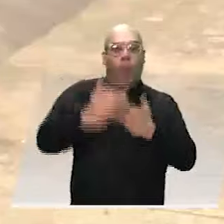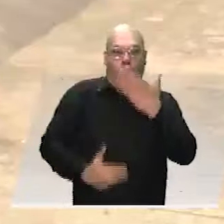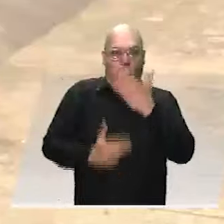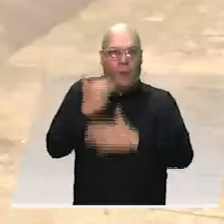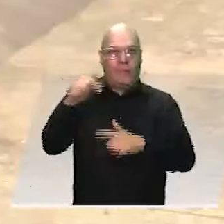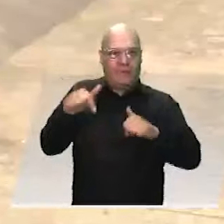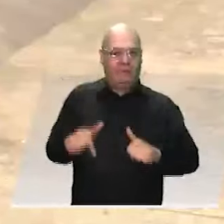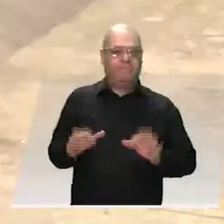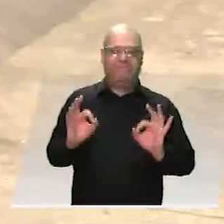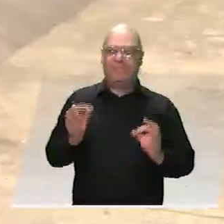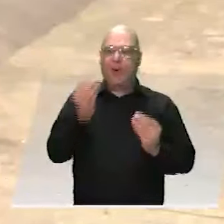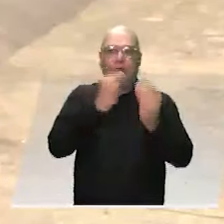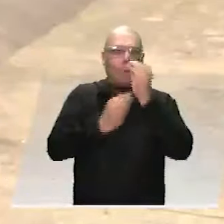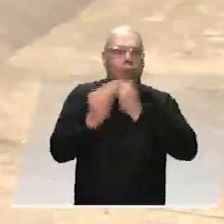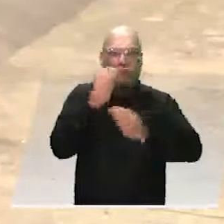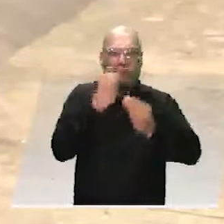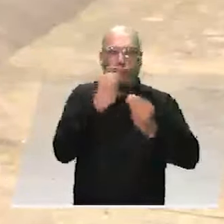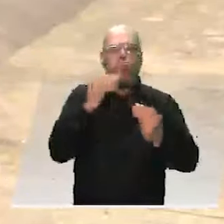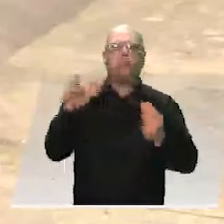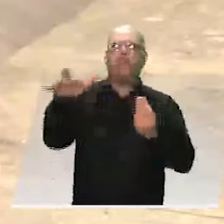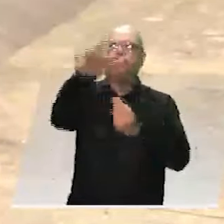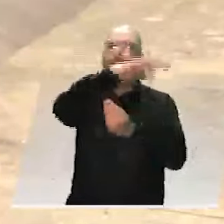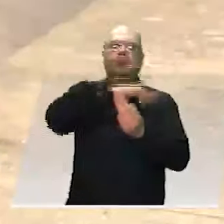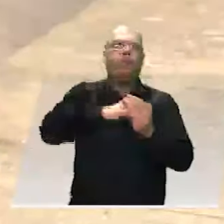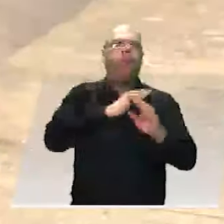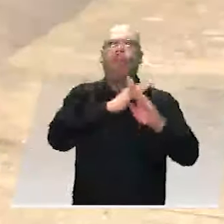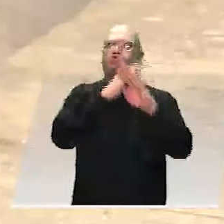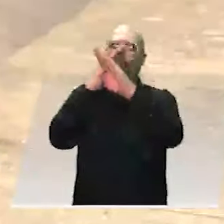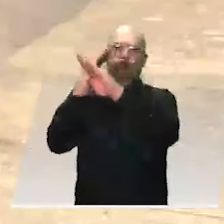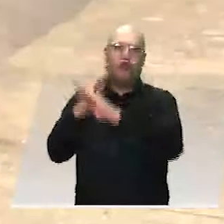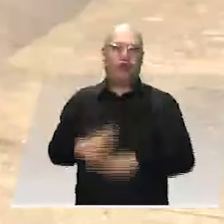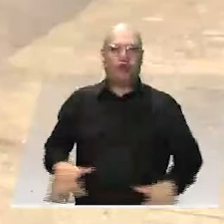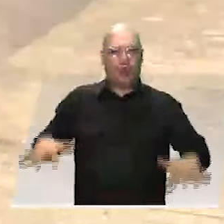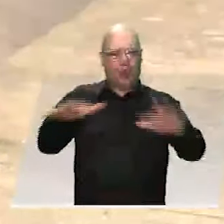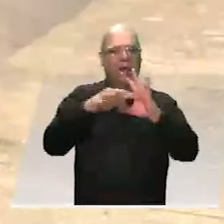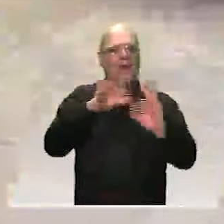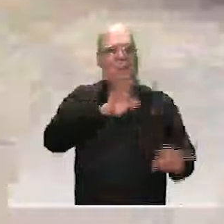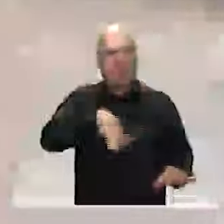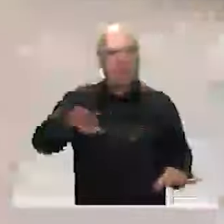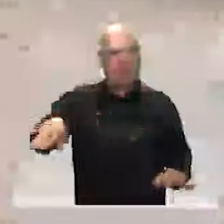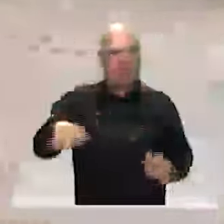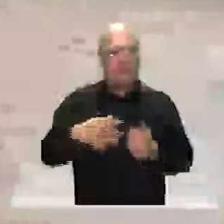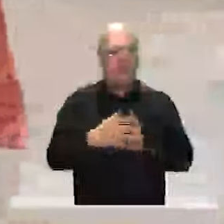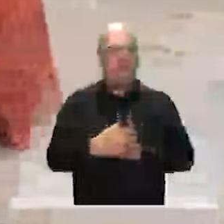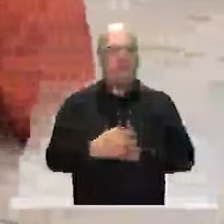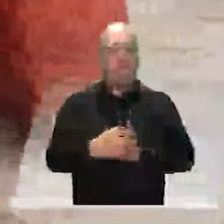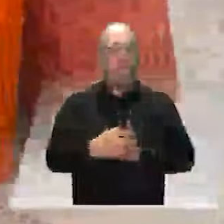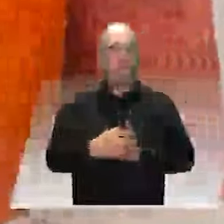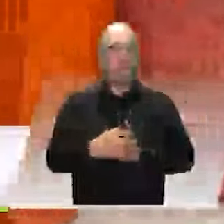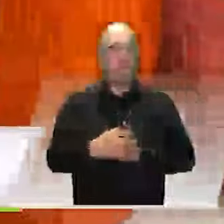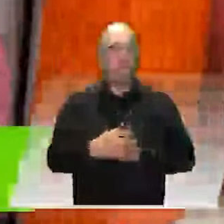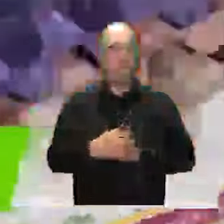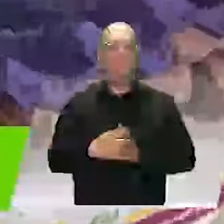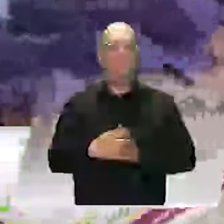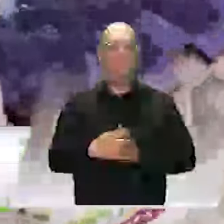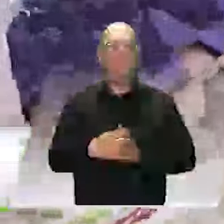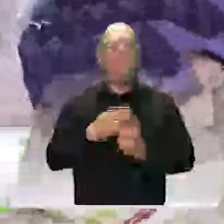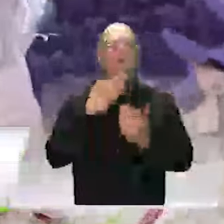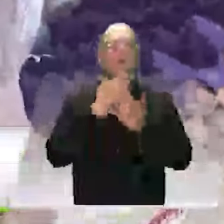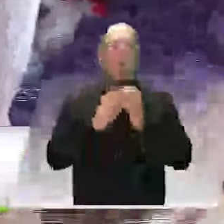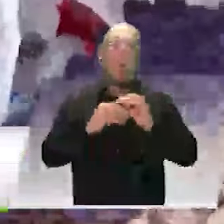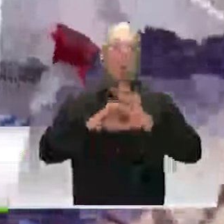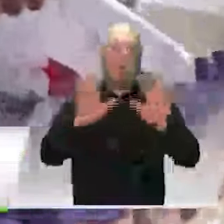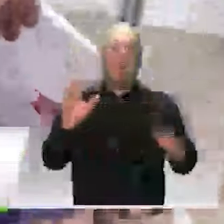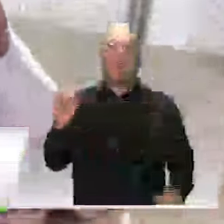seguridad alimentaria y el medio ambiente en esta subregión del departamento. ¡Buenos días! Doña Doris hace parte